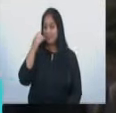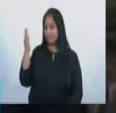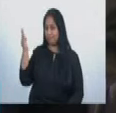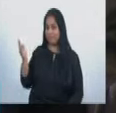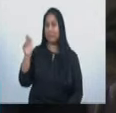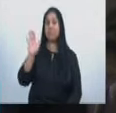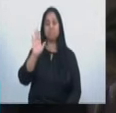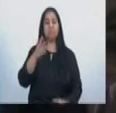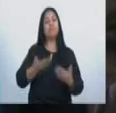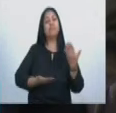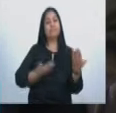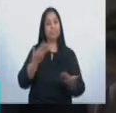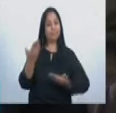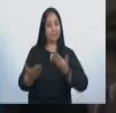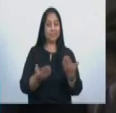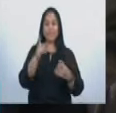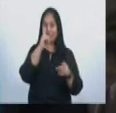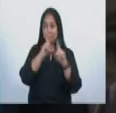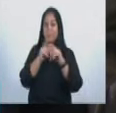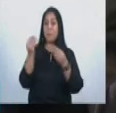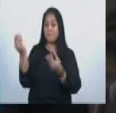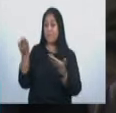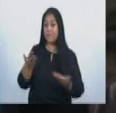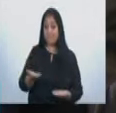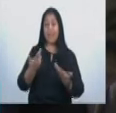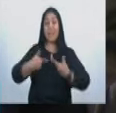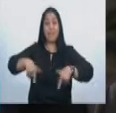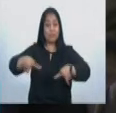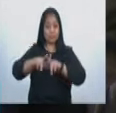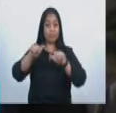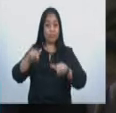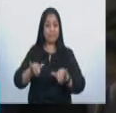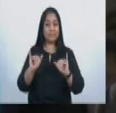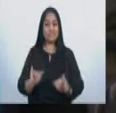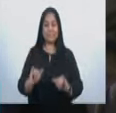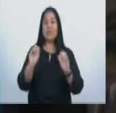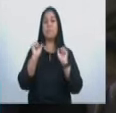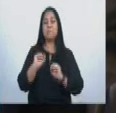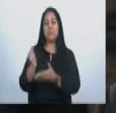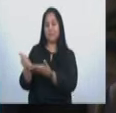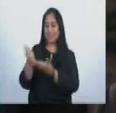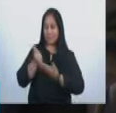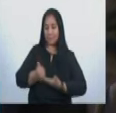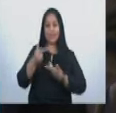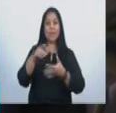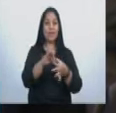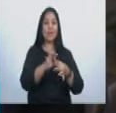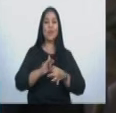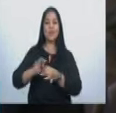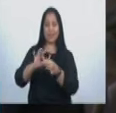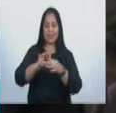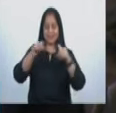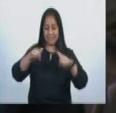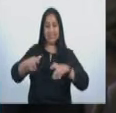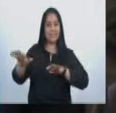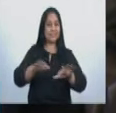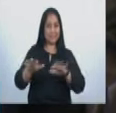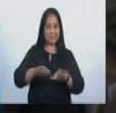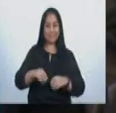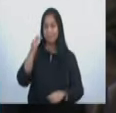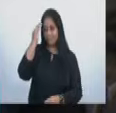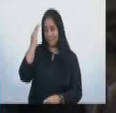su hospitalidad por habernos facilitado las instalaciones y haber colaborado en la organización de este